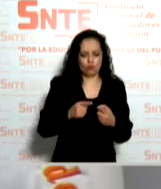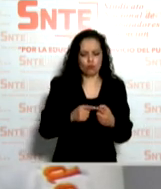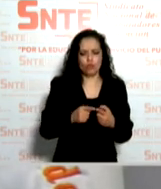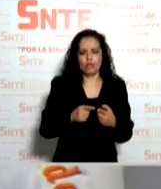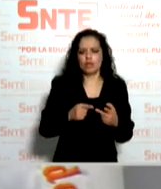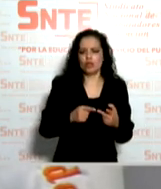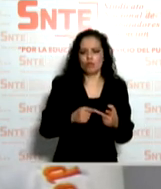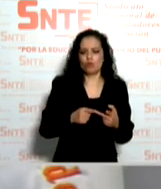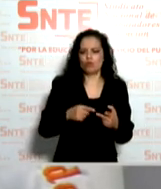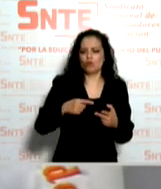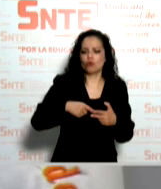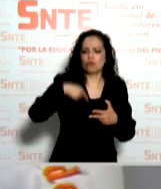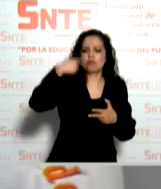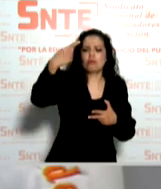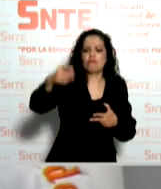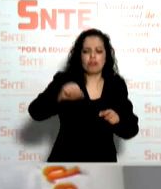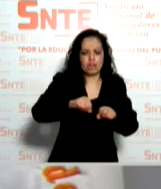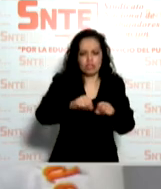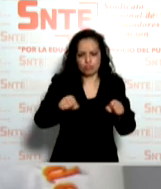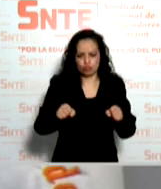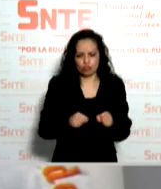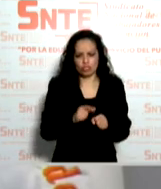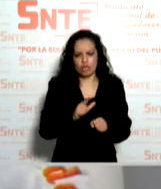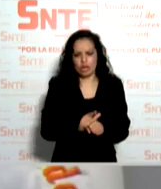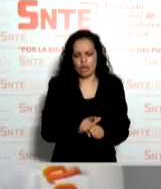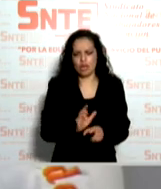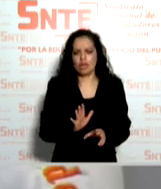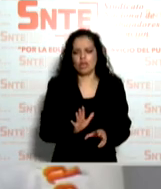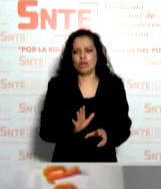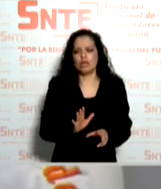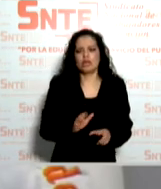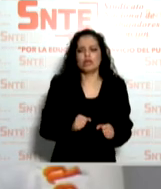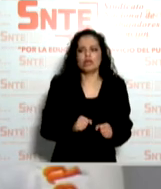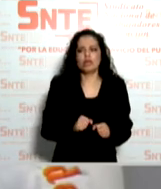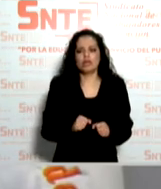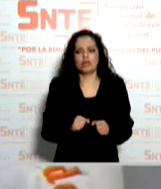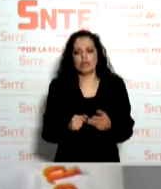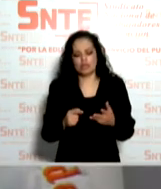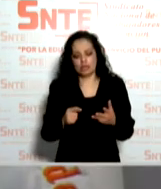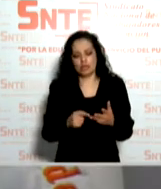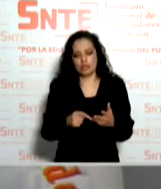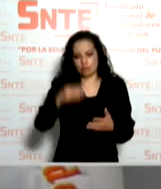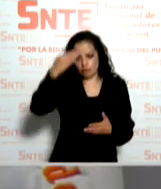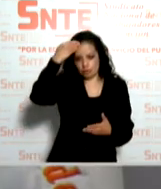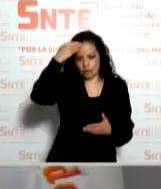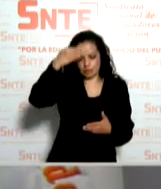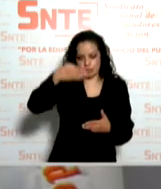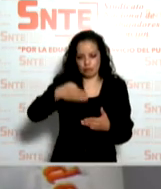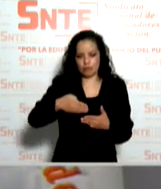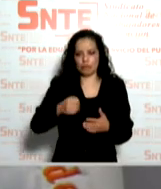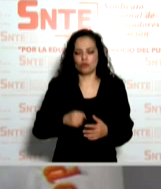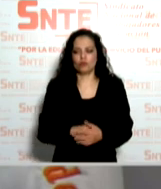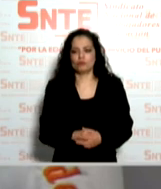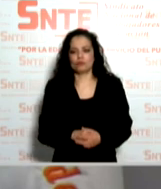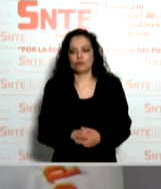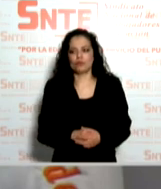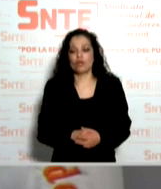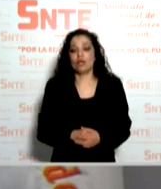Yo, doctor, le agradezco mucho esta enriquecedora conferencia sobre las